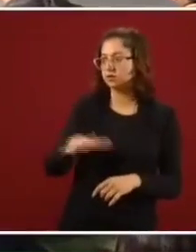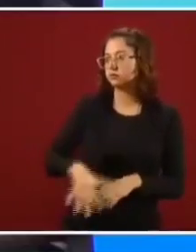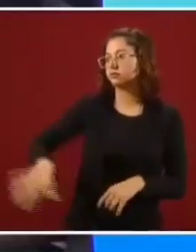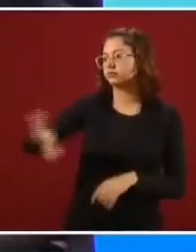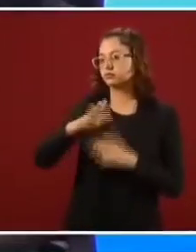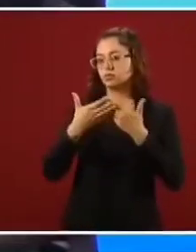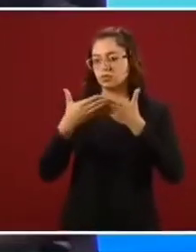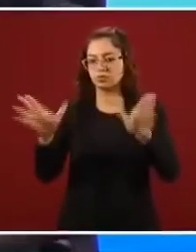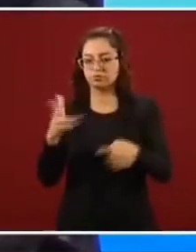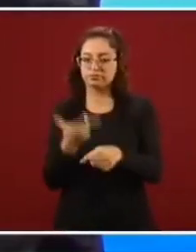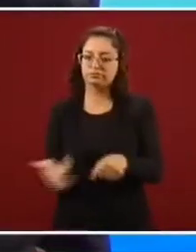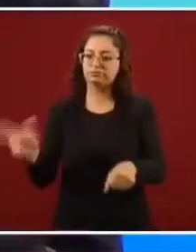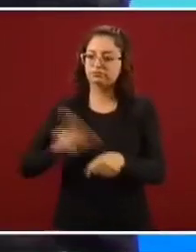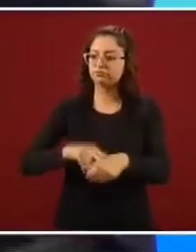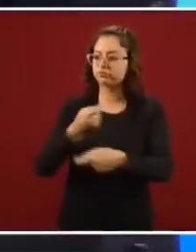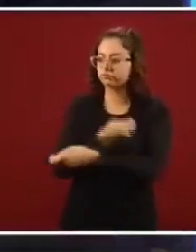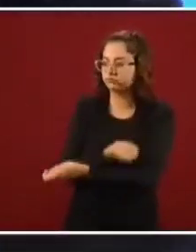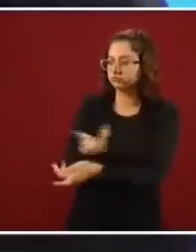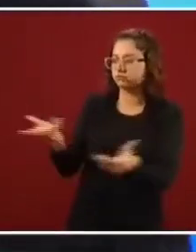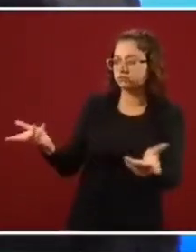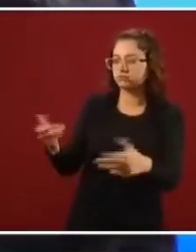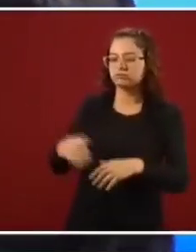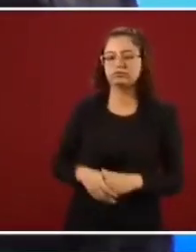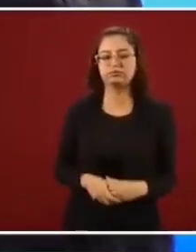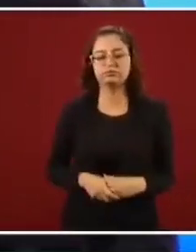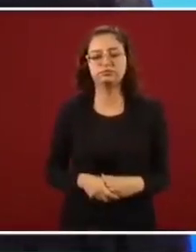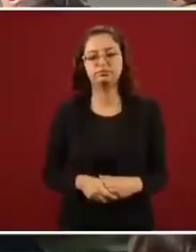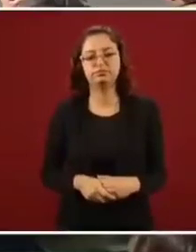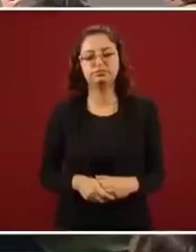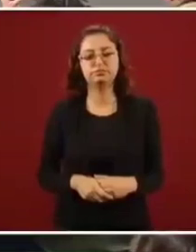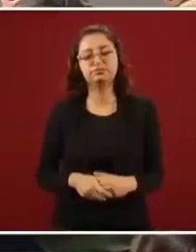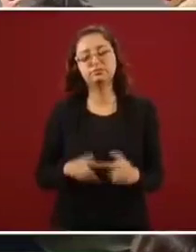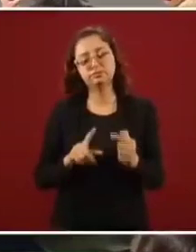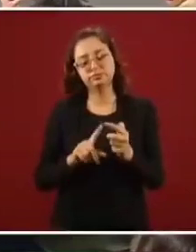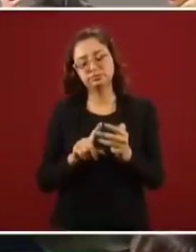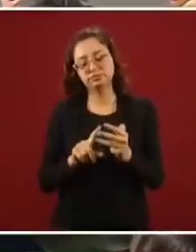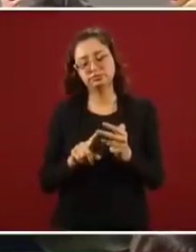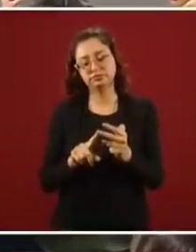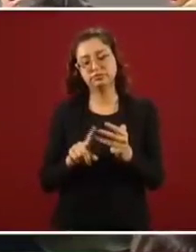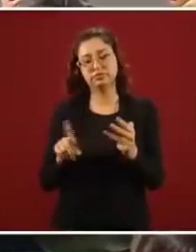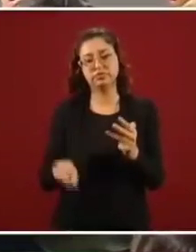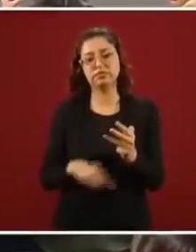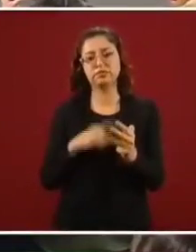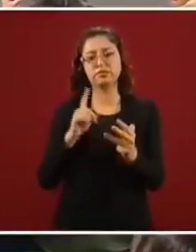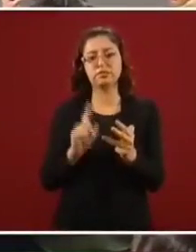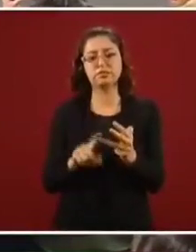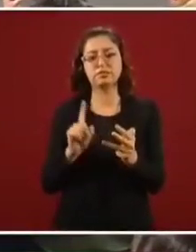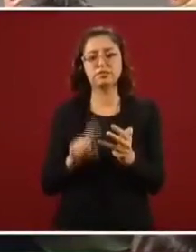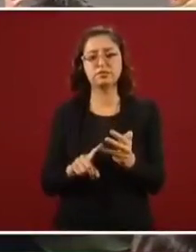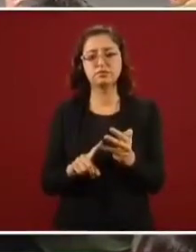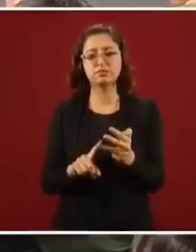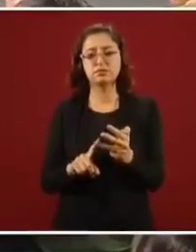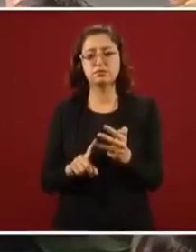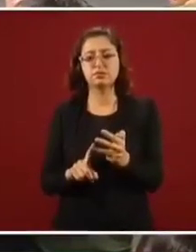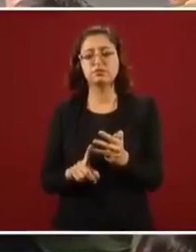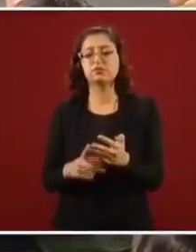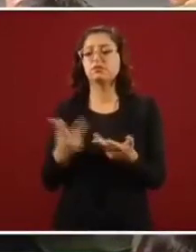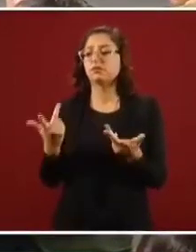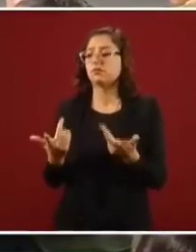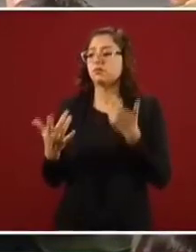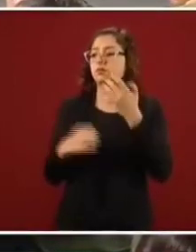Esa sería la segunda. La tercera es la venta a